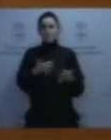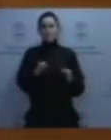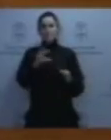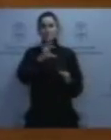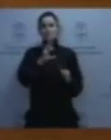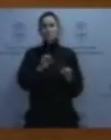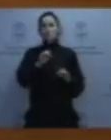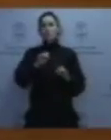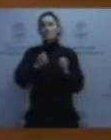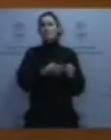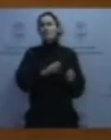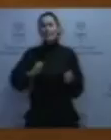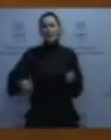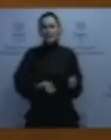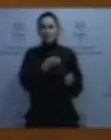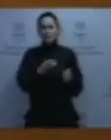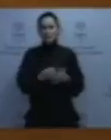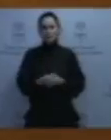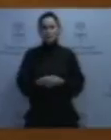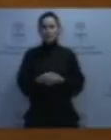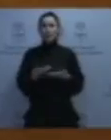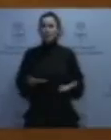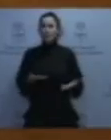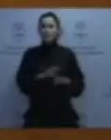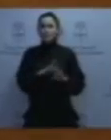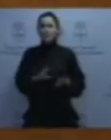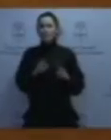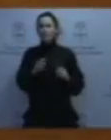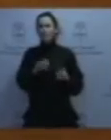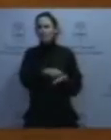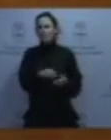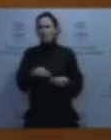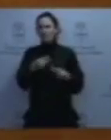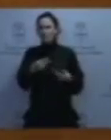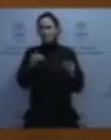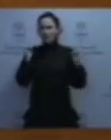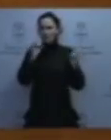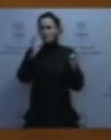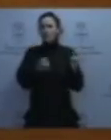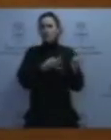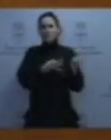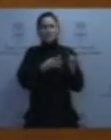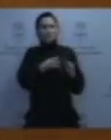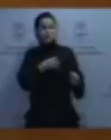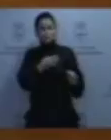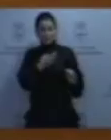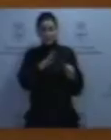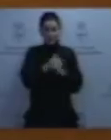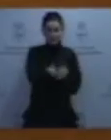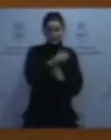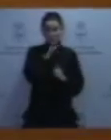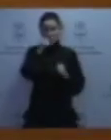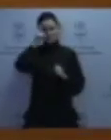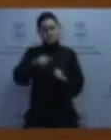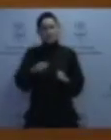de USIPA, de Comisiones Obreras y de la CSI, y no recibió cuestionamiento por parte de central sindical alguna. Lo anticipo porque supongo